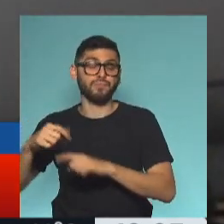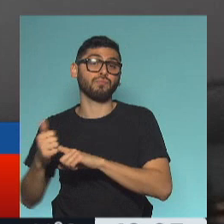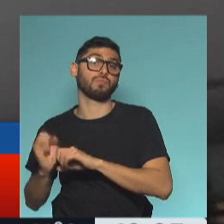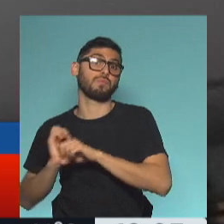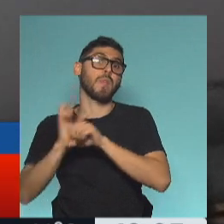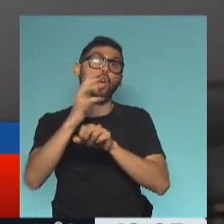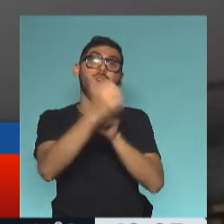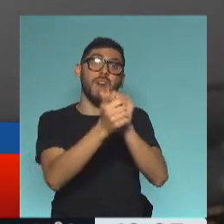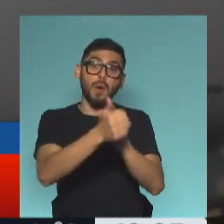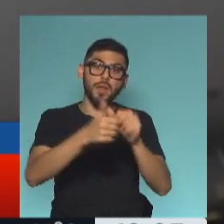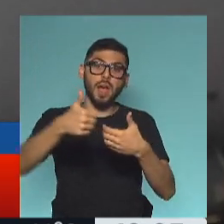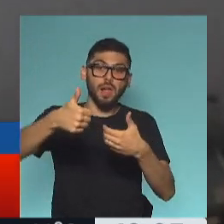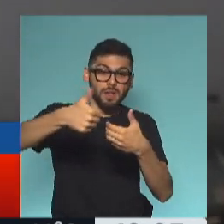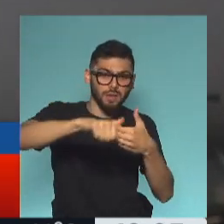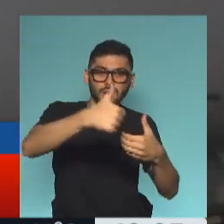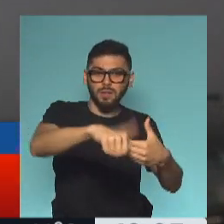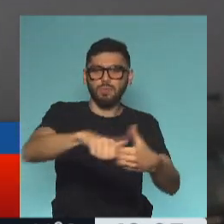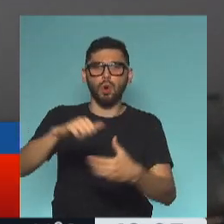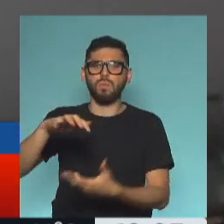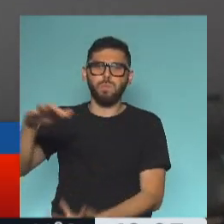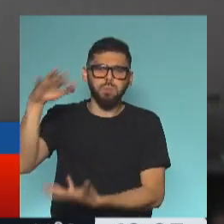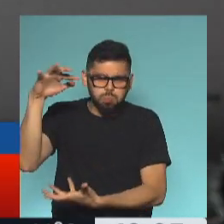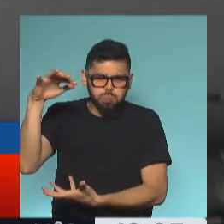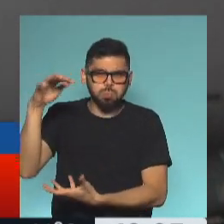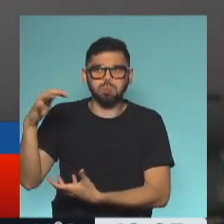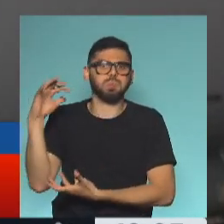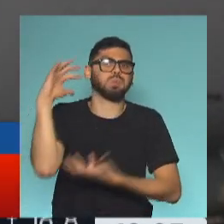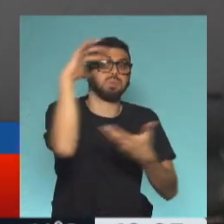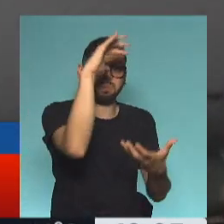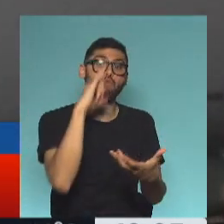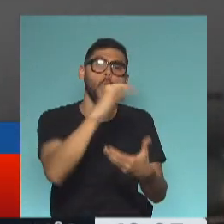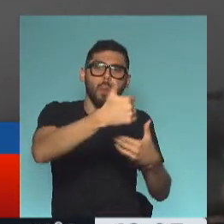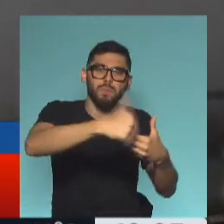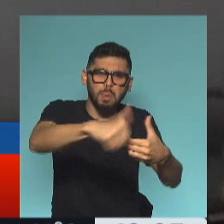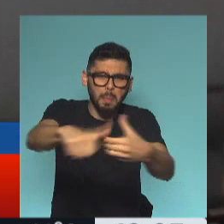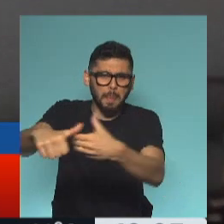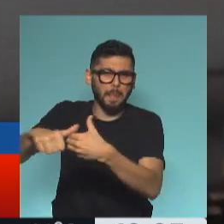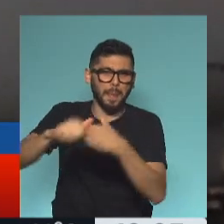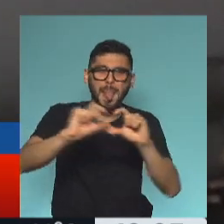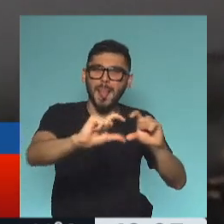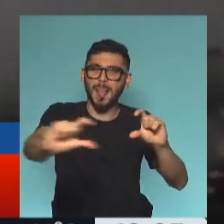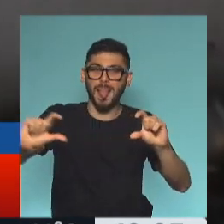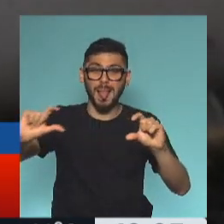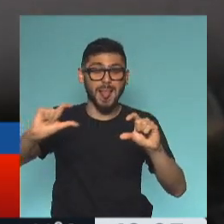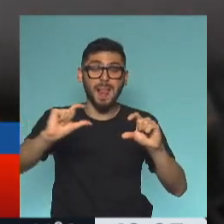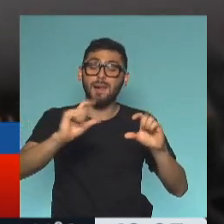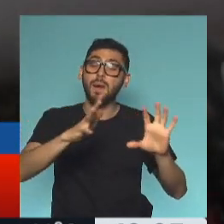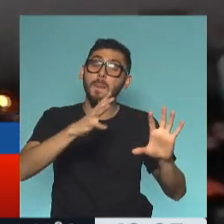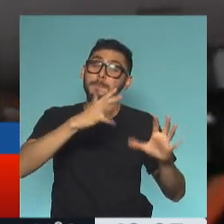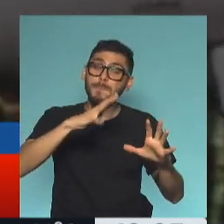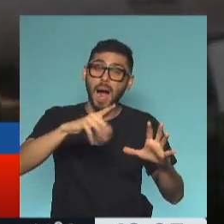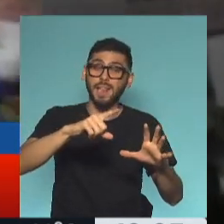y básicamente se lo individualiza, se lo separa en dosis. Muy parecido, inverso al acuerdo que